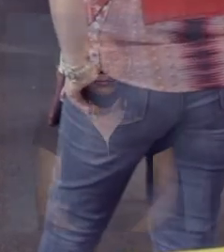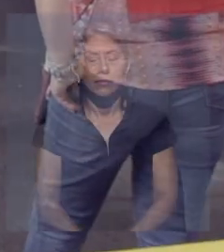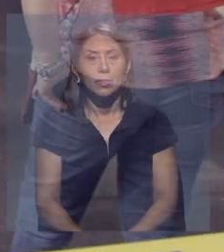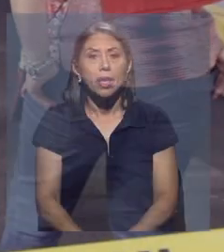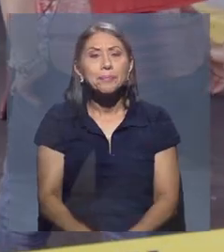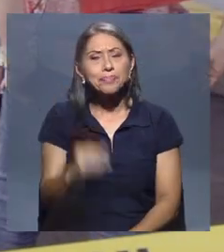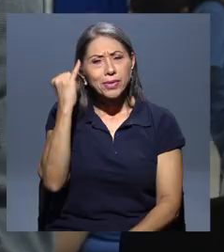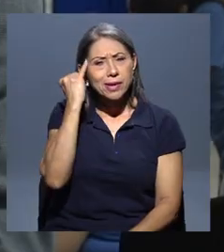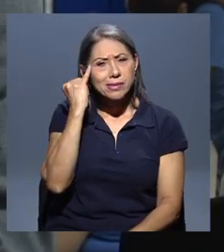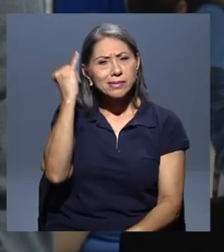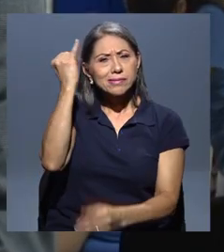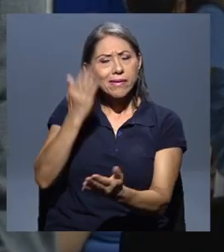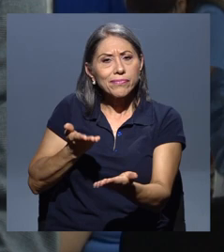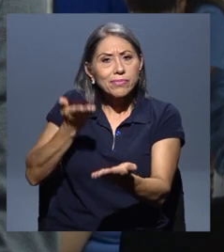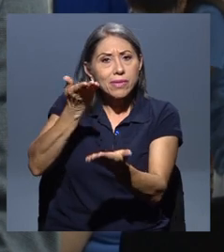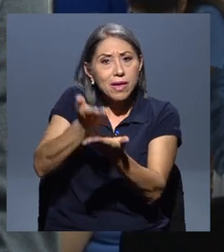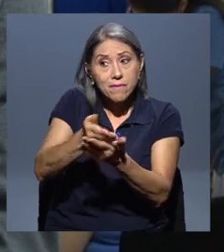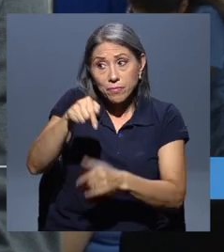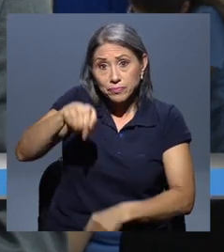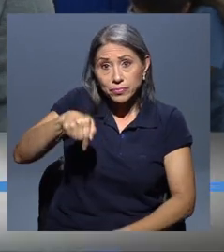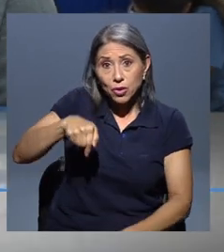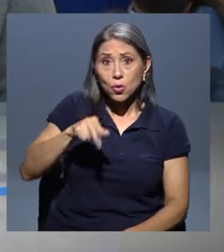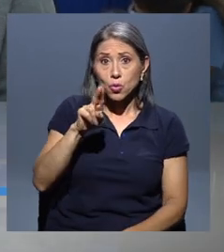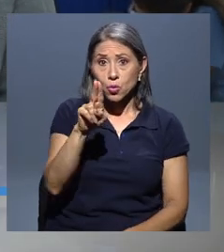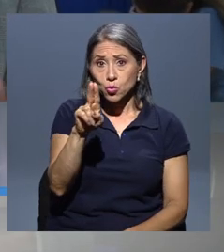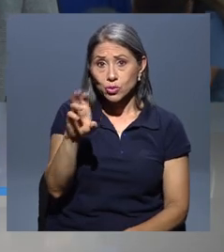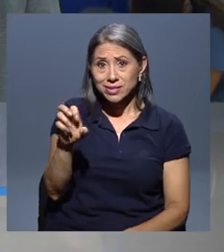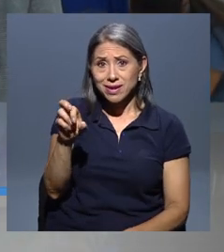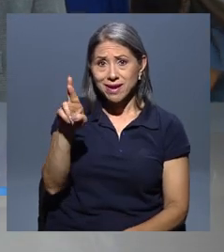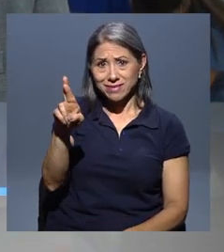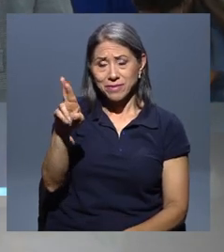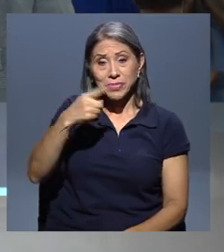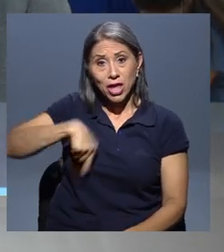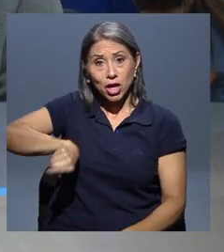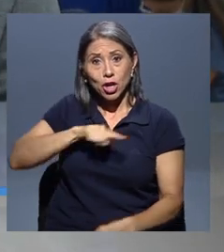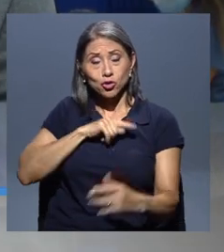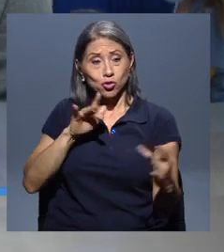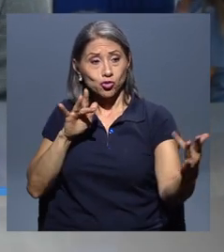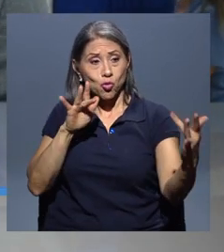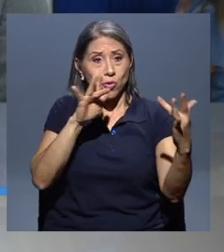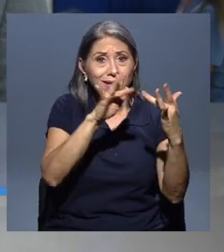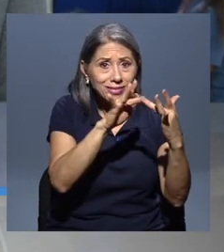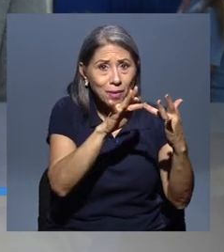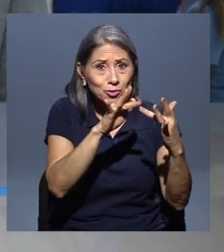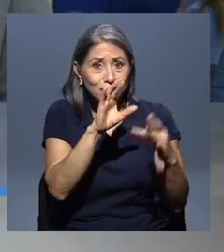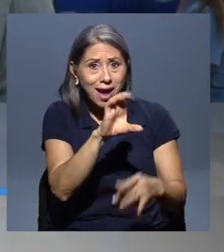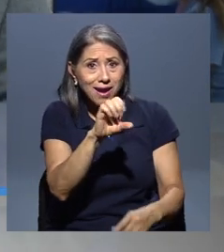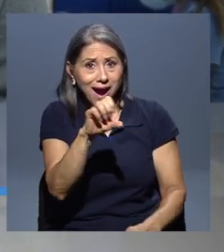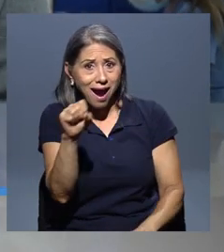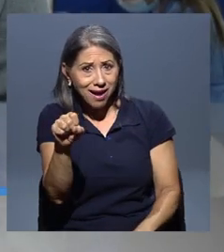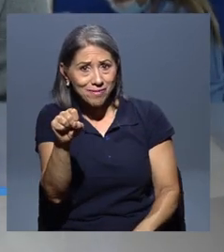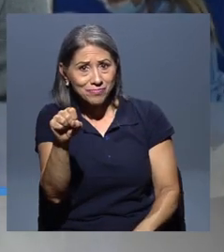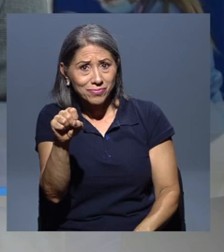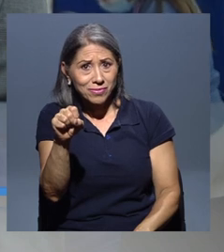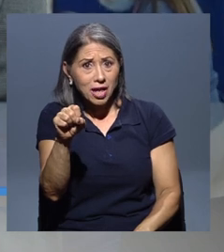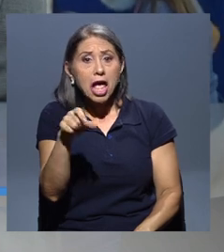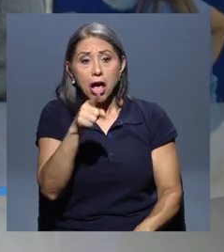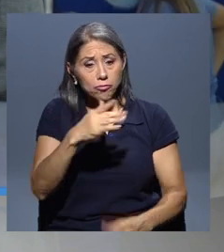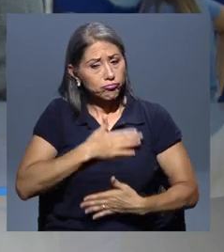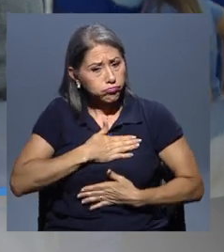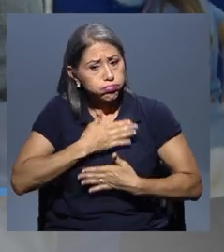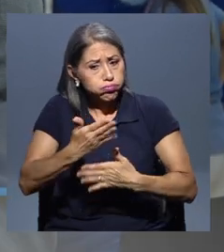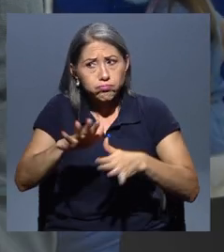por una iniciativa de la Universidad de Costa Rica que contactamos a la Caja, le ofrecemos la